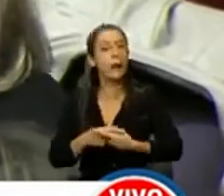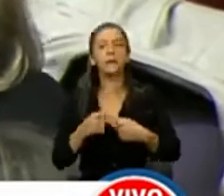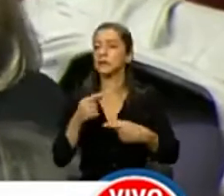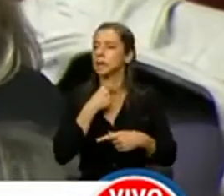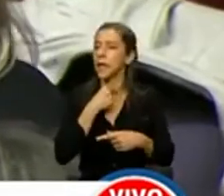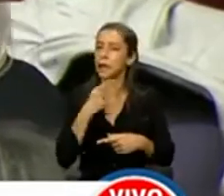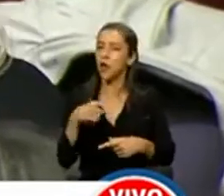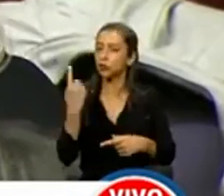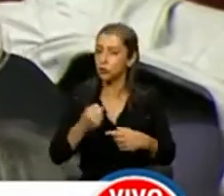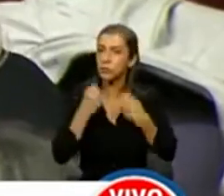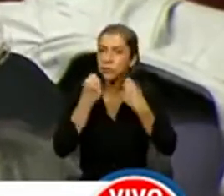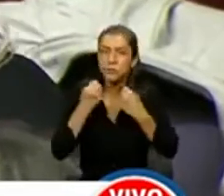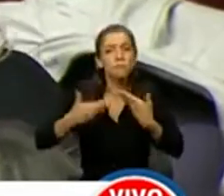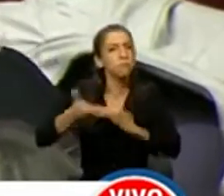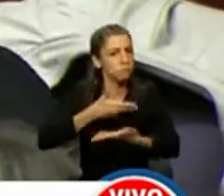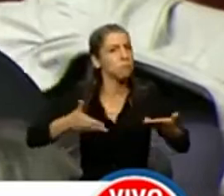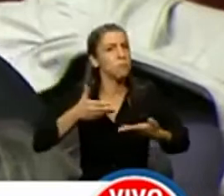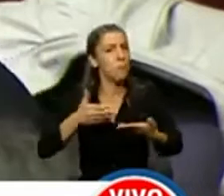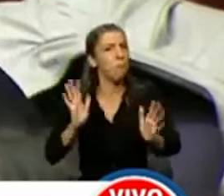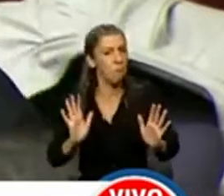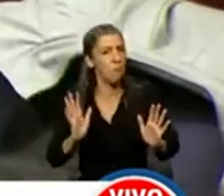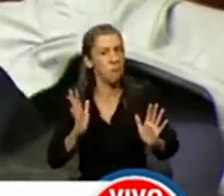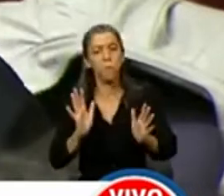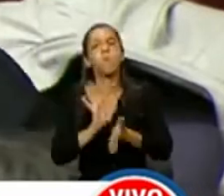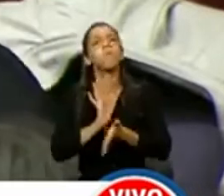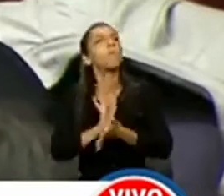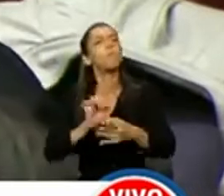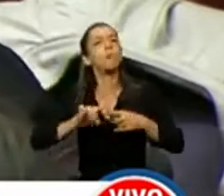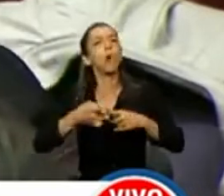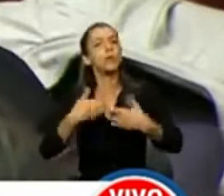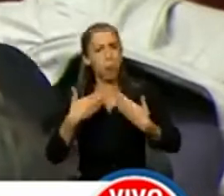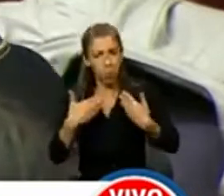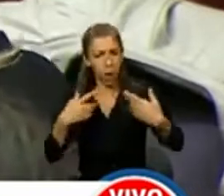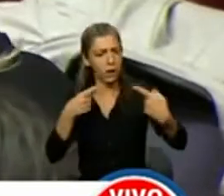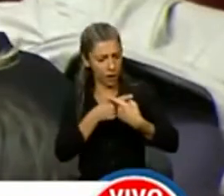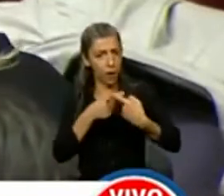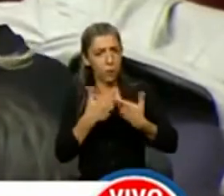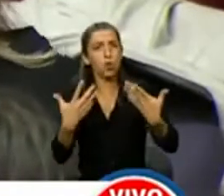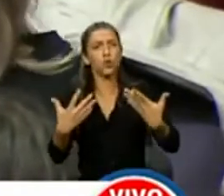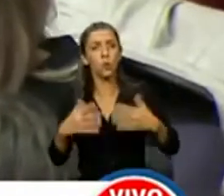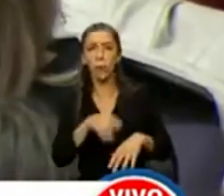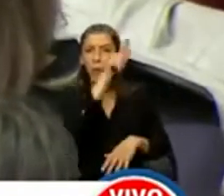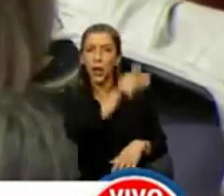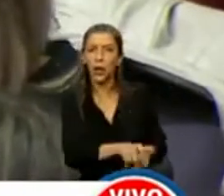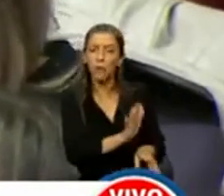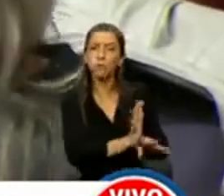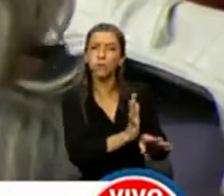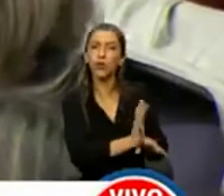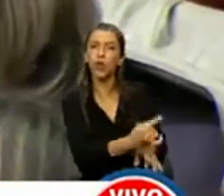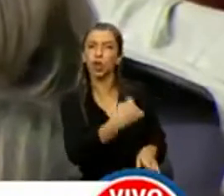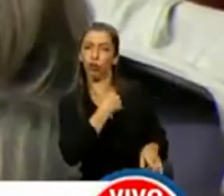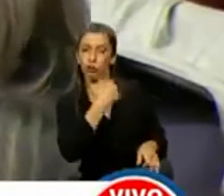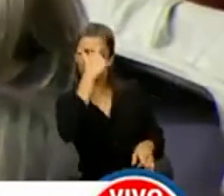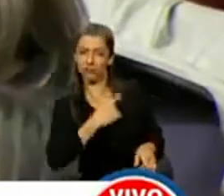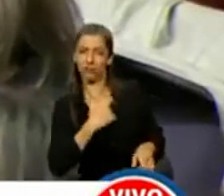le huimos a ninguna pelea política, pero estos son agravios personales que